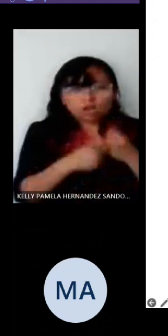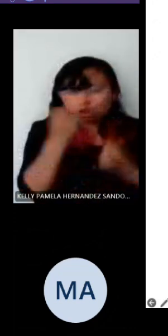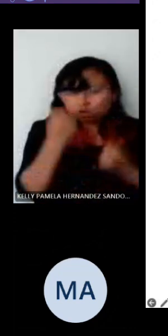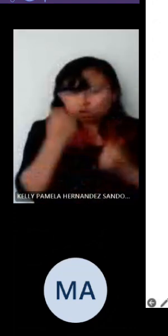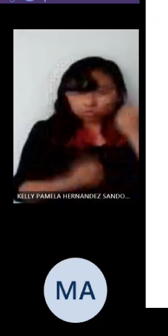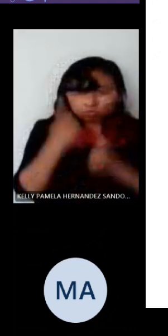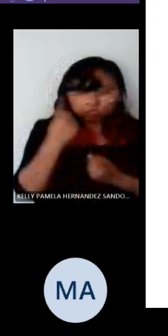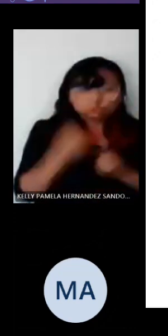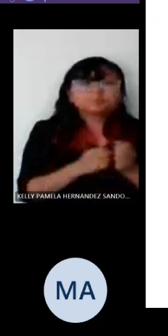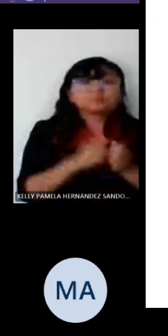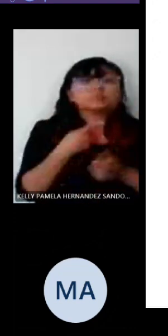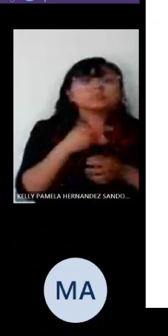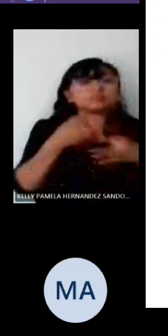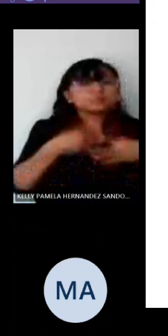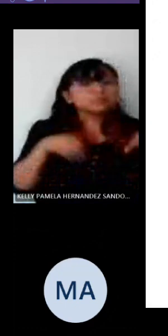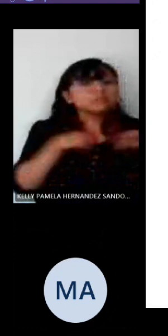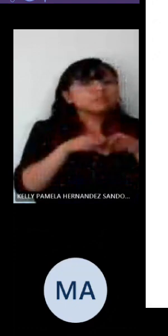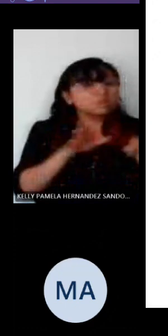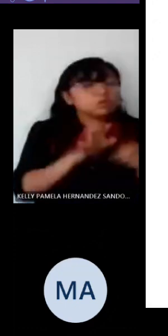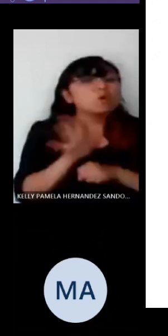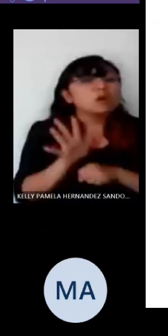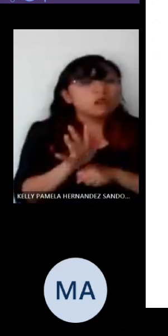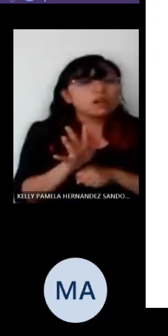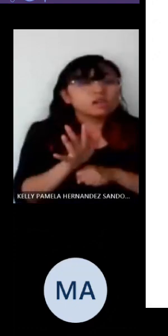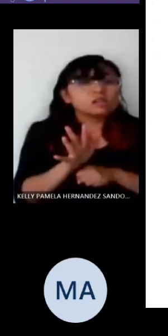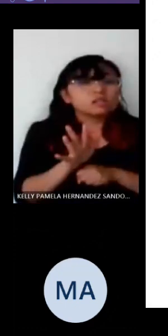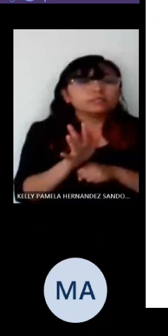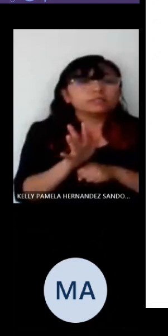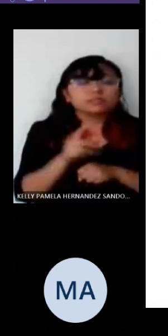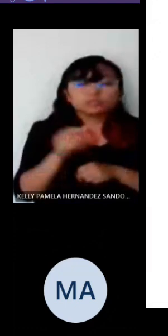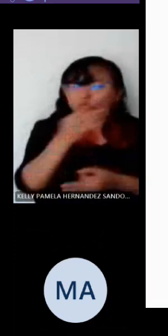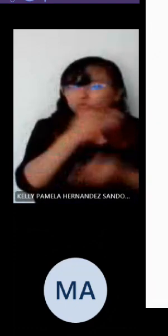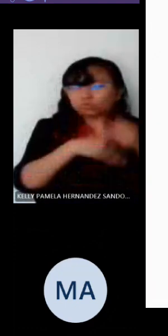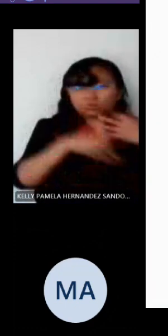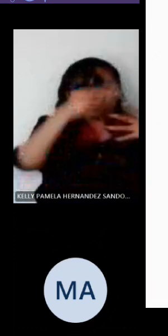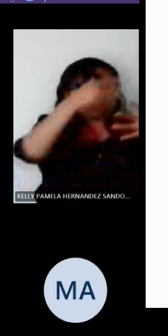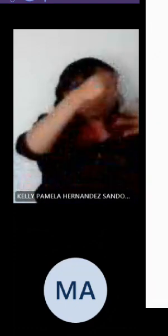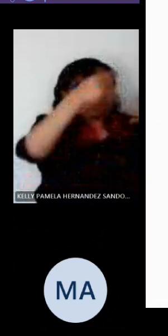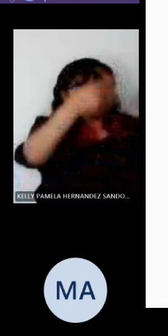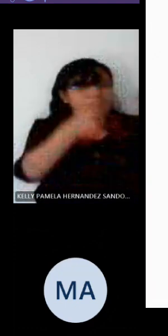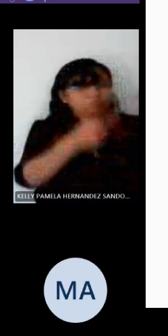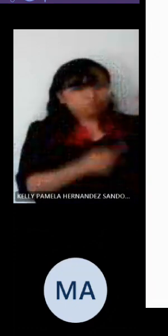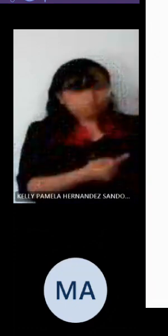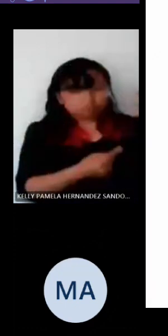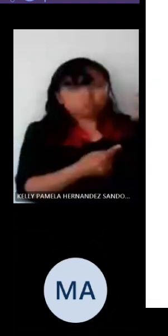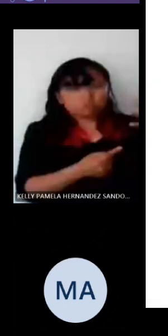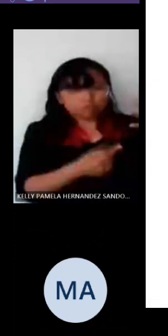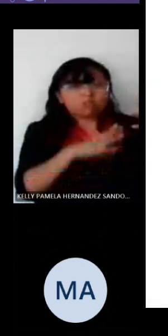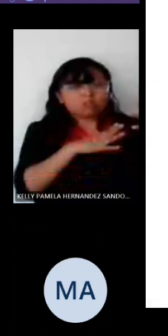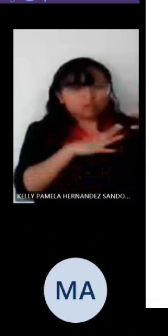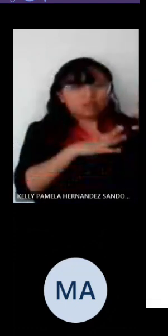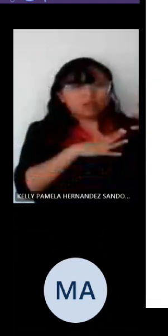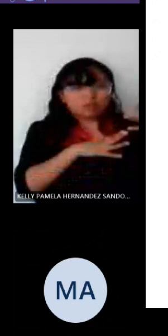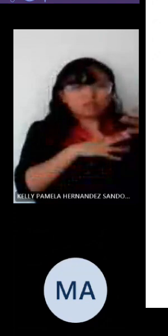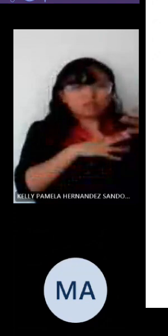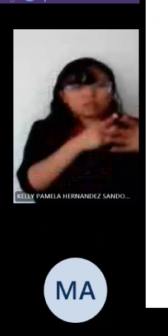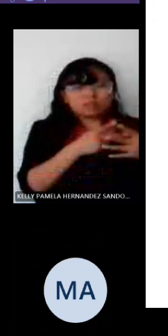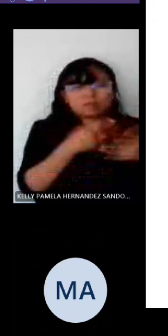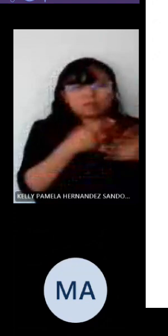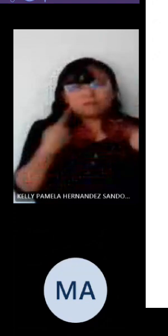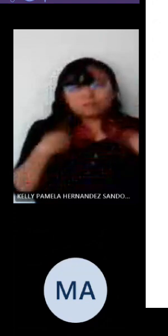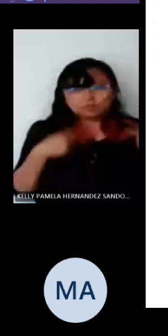importante que tengamos a la vista que sean todas estas opciones dentro de los estudios moleculares que tenemos en los pacientes para